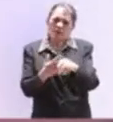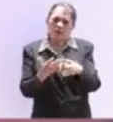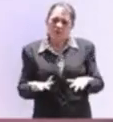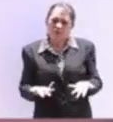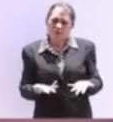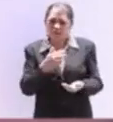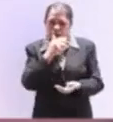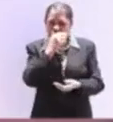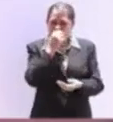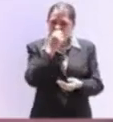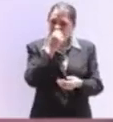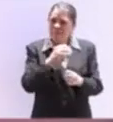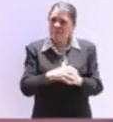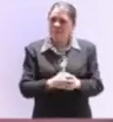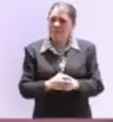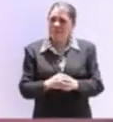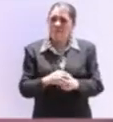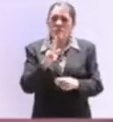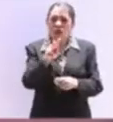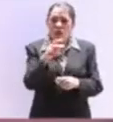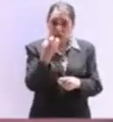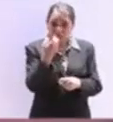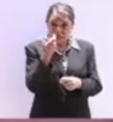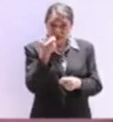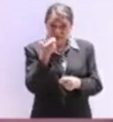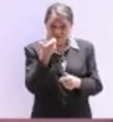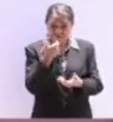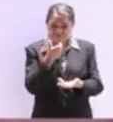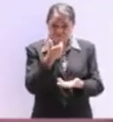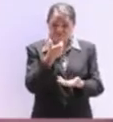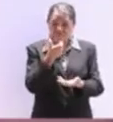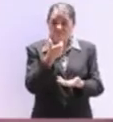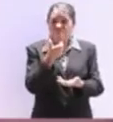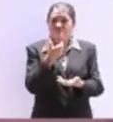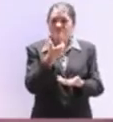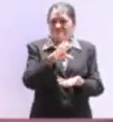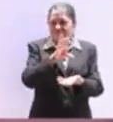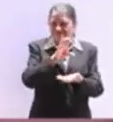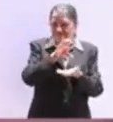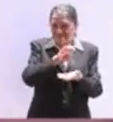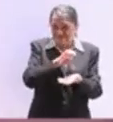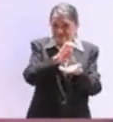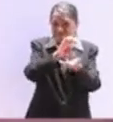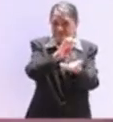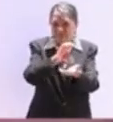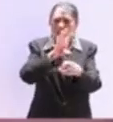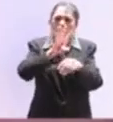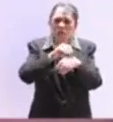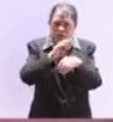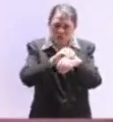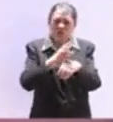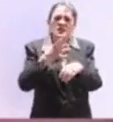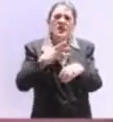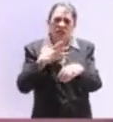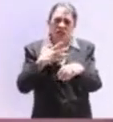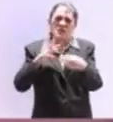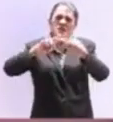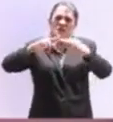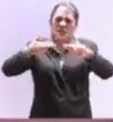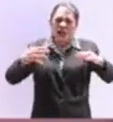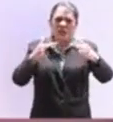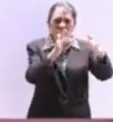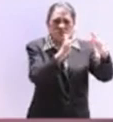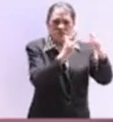municipales. Este fondo nos permite mantener esta relación que, si bien, como ya lo